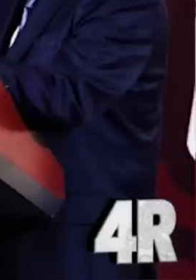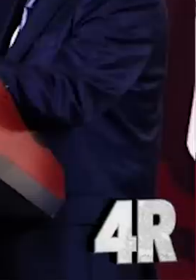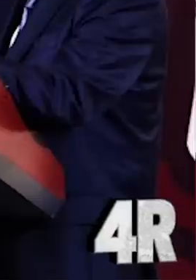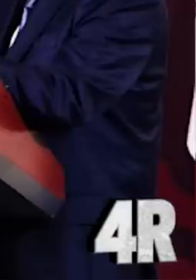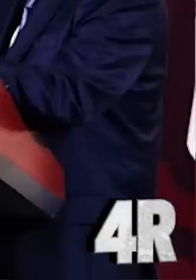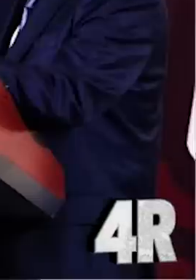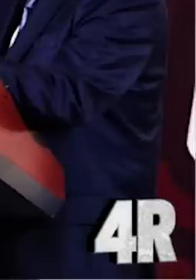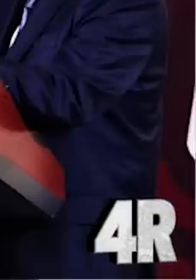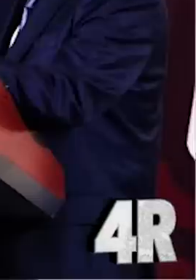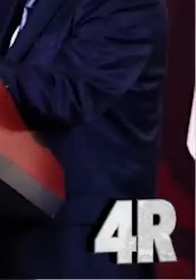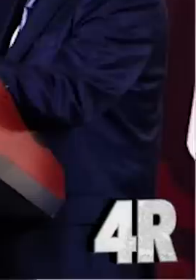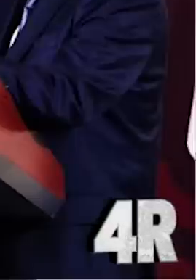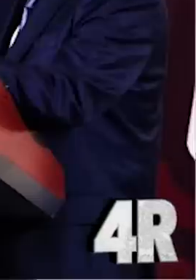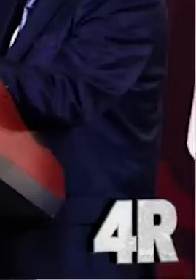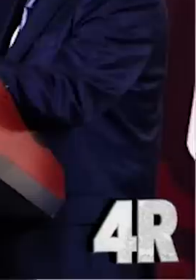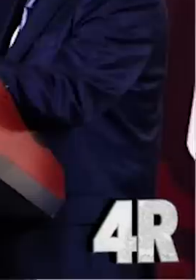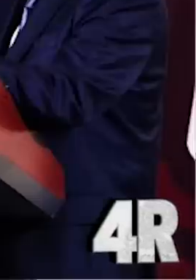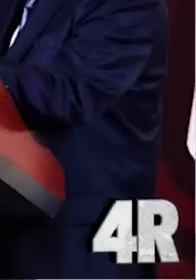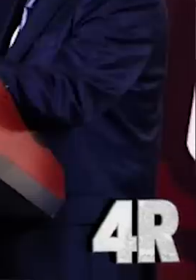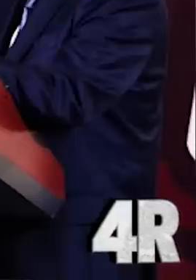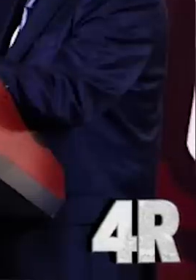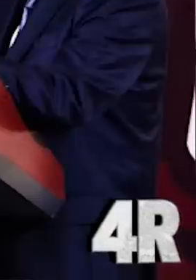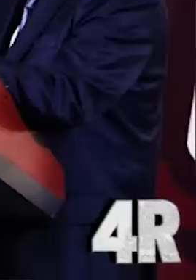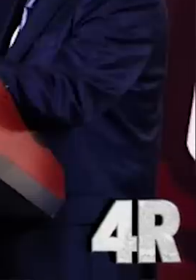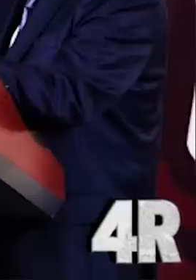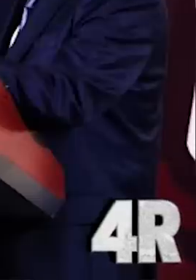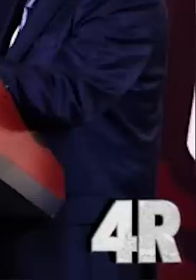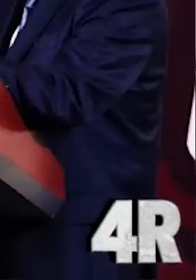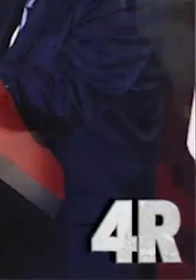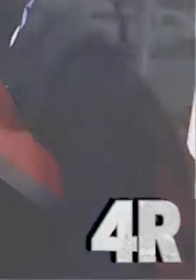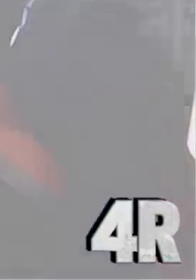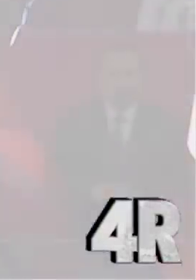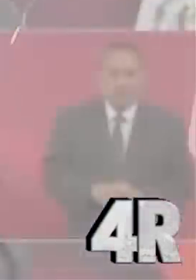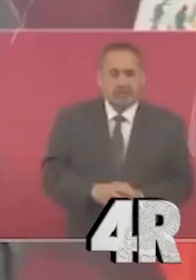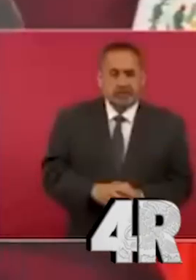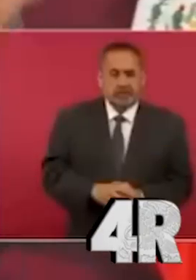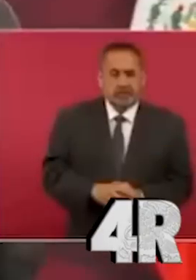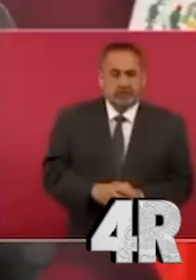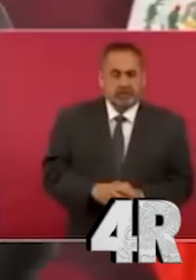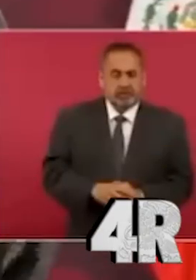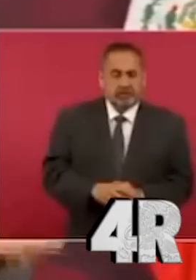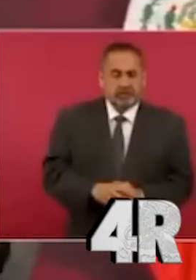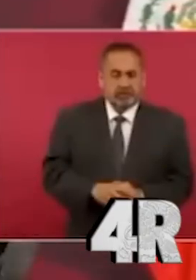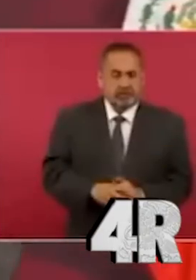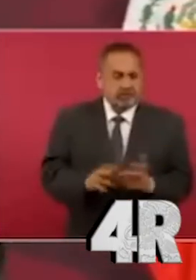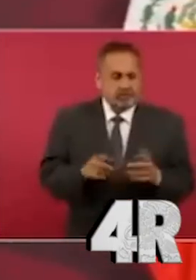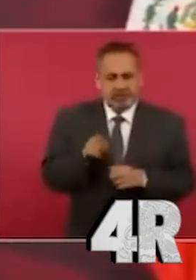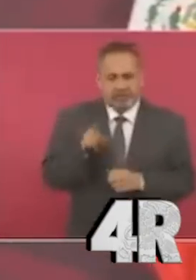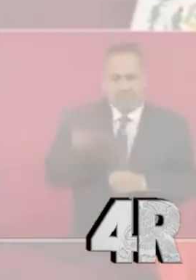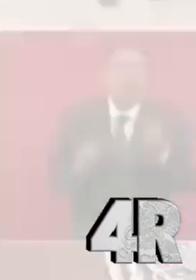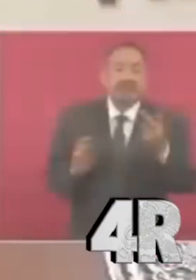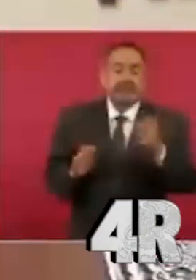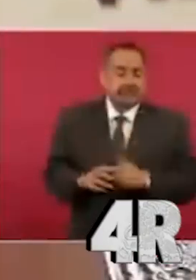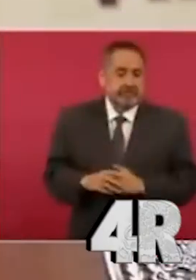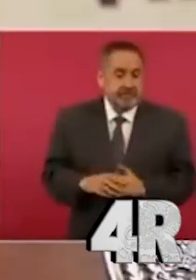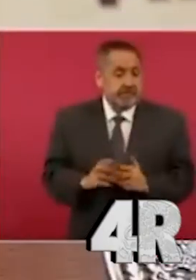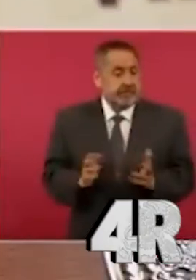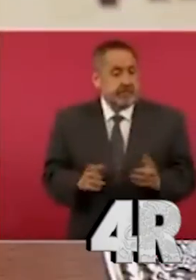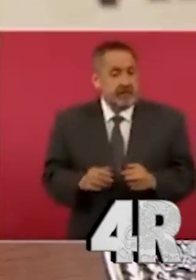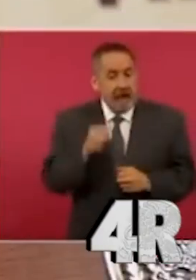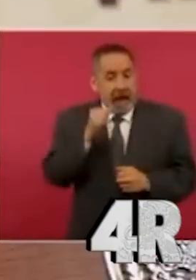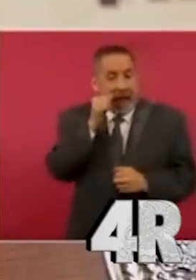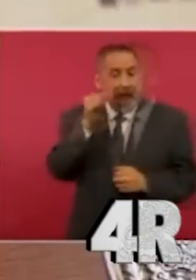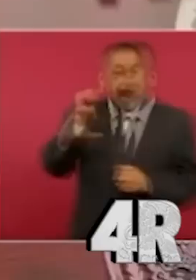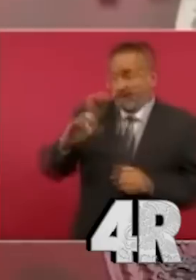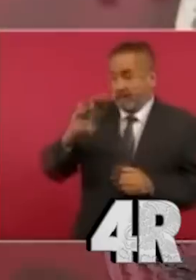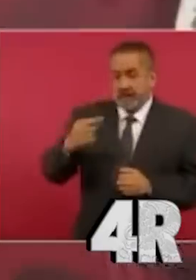estos corruptos, los cuales pactaron con el narcotráfico. ¿Qué no sabía el presidente? Lo que responde ayer